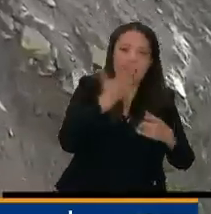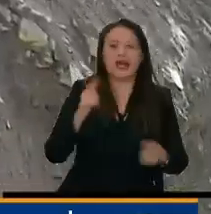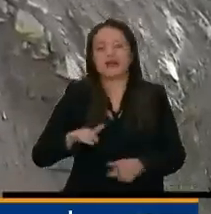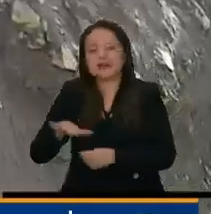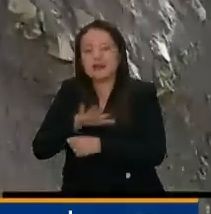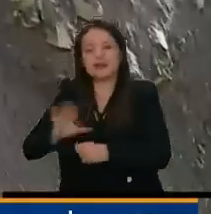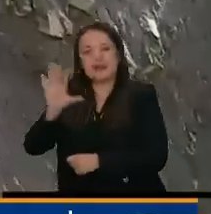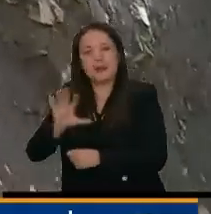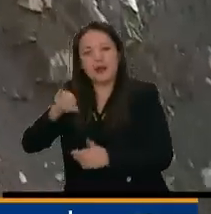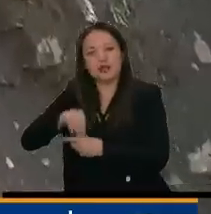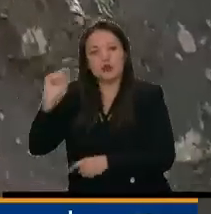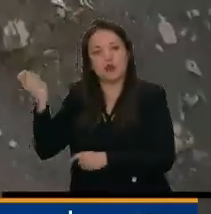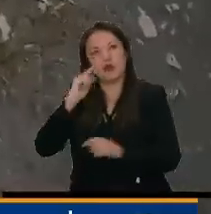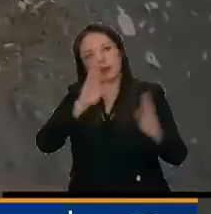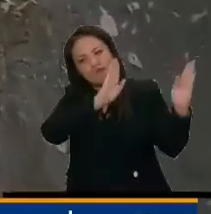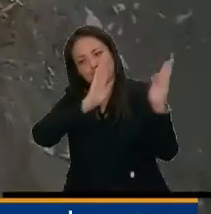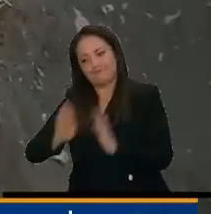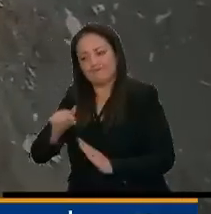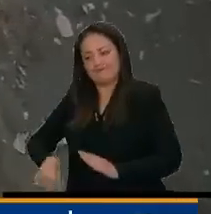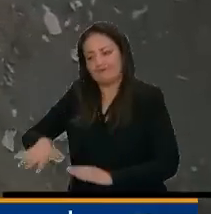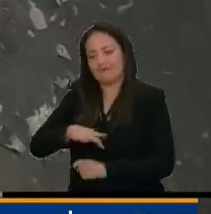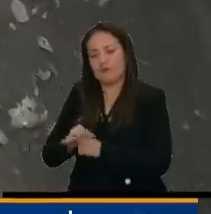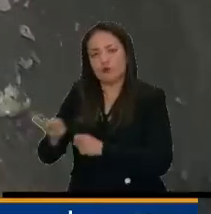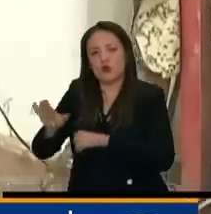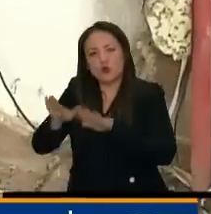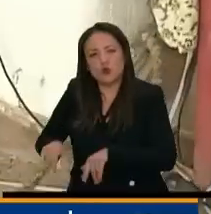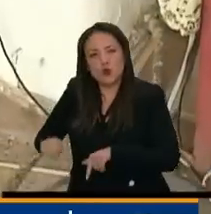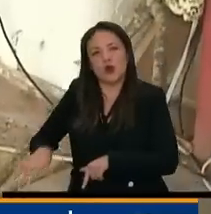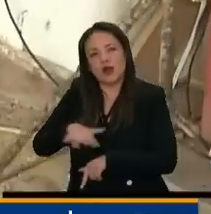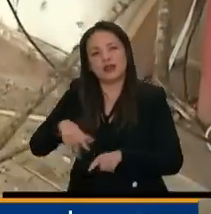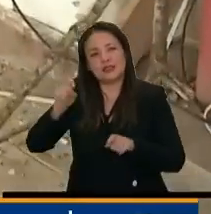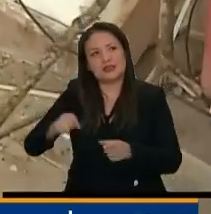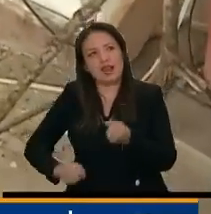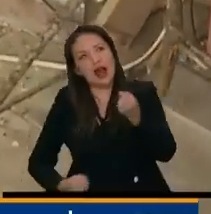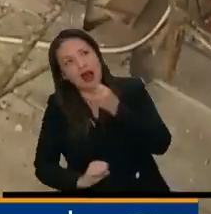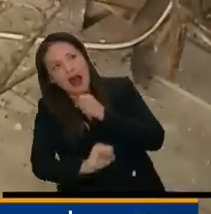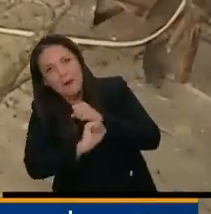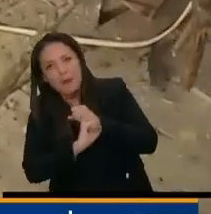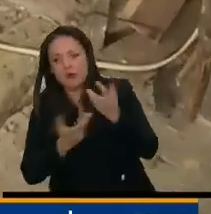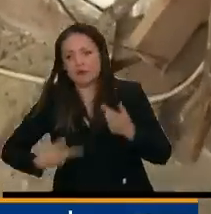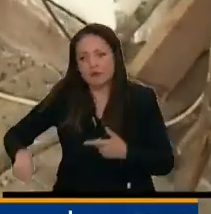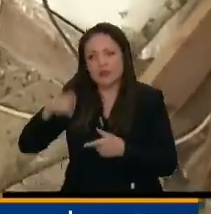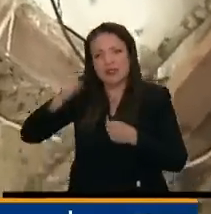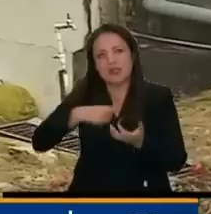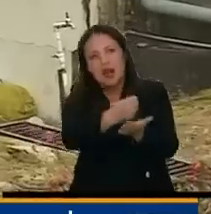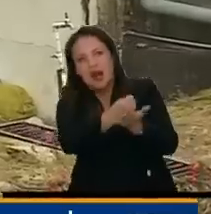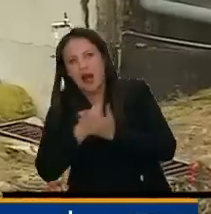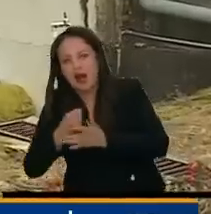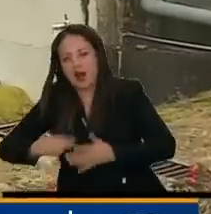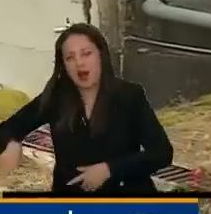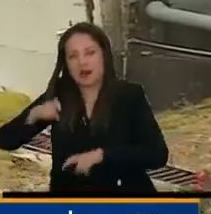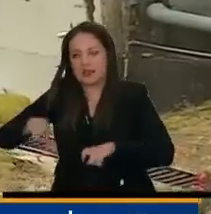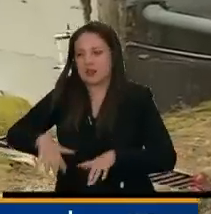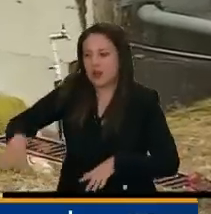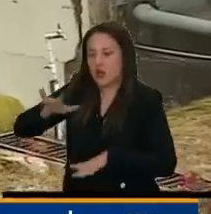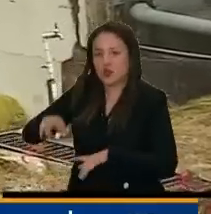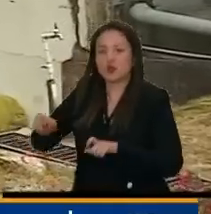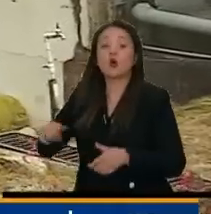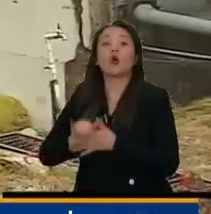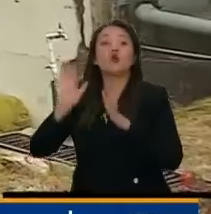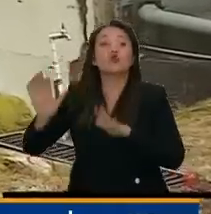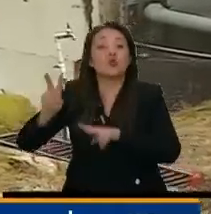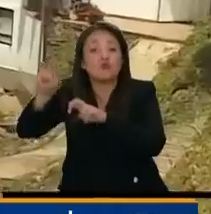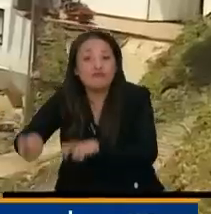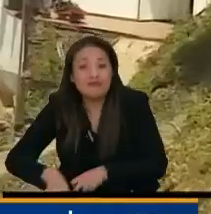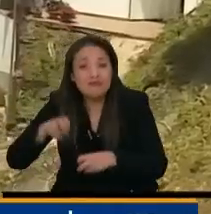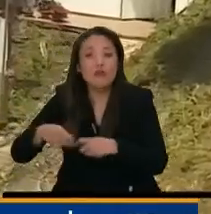sus ojos acá al municipio del Calvario, que necesita en este momento del apoyo y la colaboración a toda una comunidad. Los agricultores y comerciantes